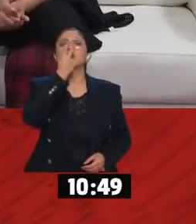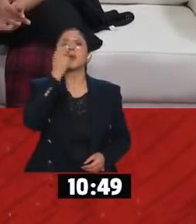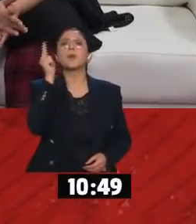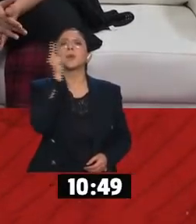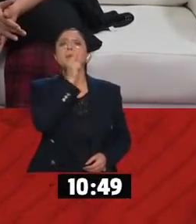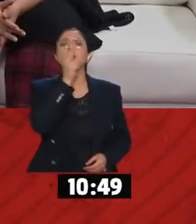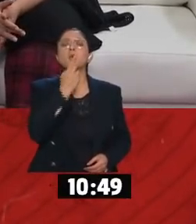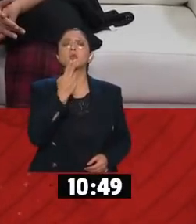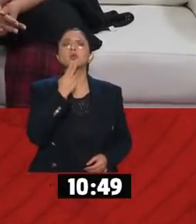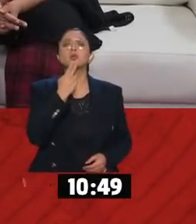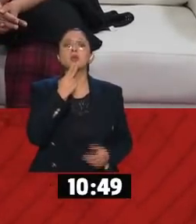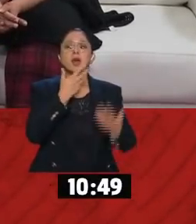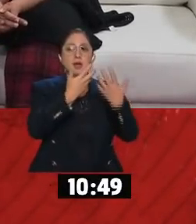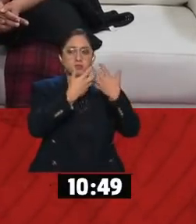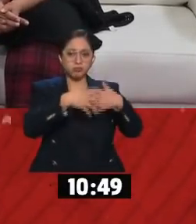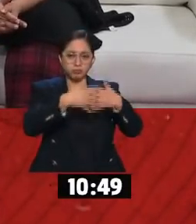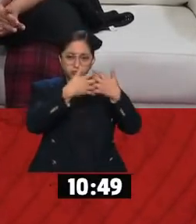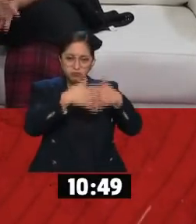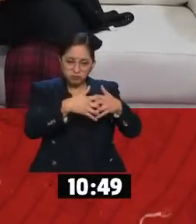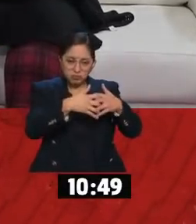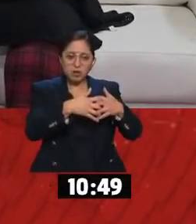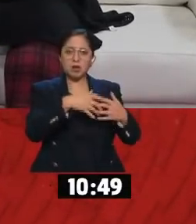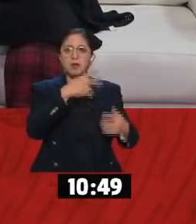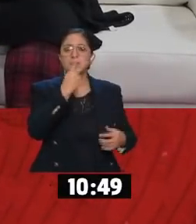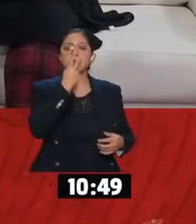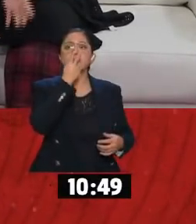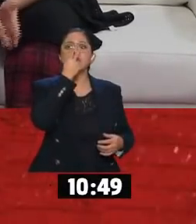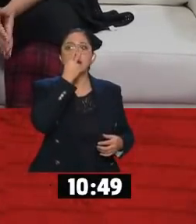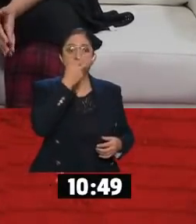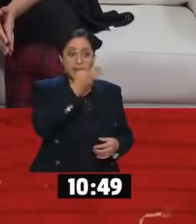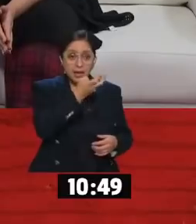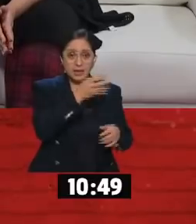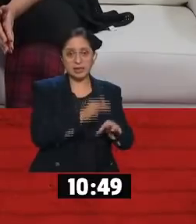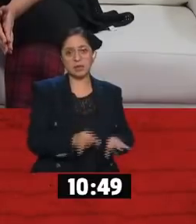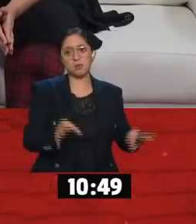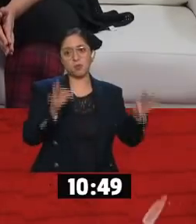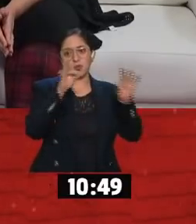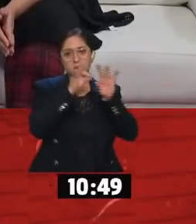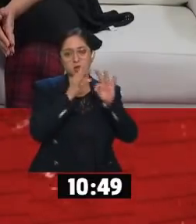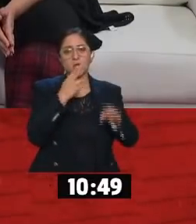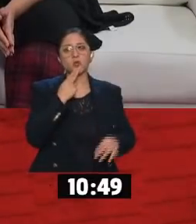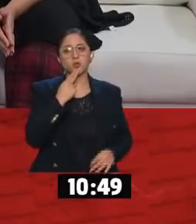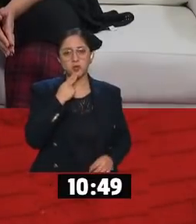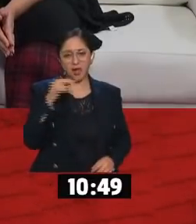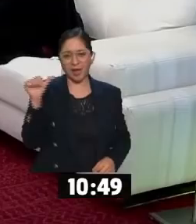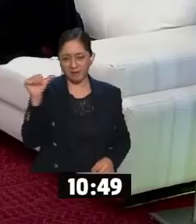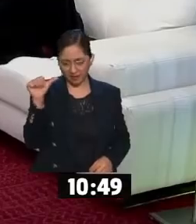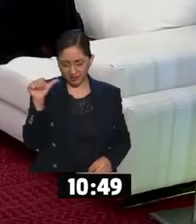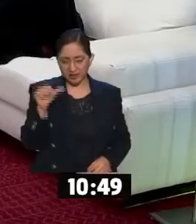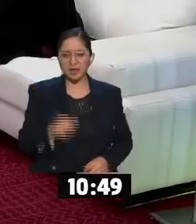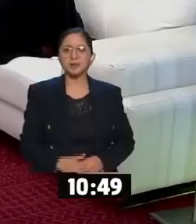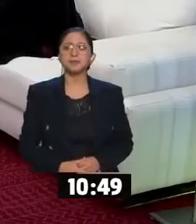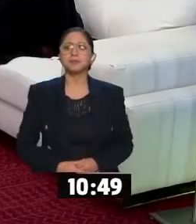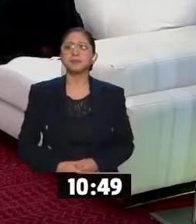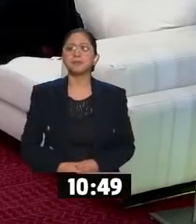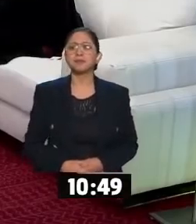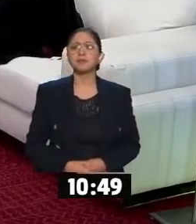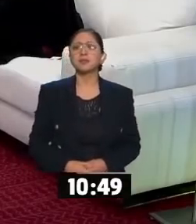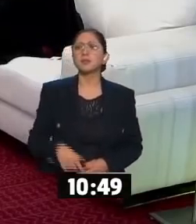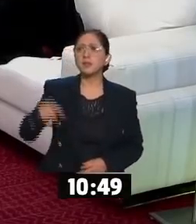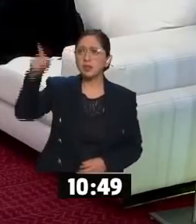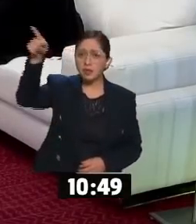del Toyota Corolla. Entonces fueron muy, muy importantes en Afganistán. Van a decir, ¿y por qué se van y dejan sin conocimientos